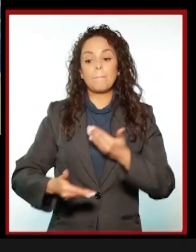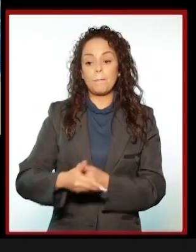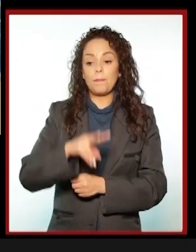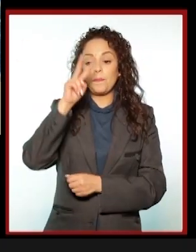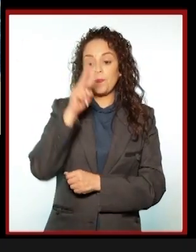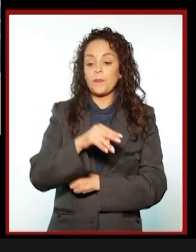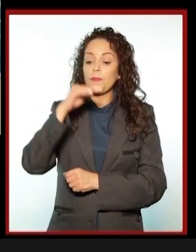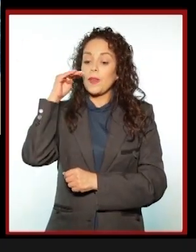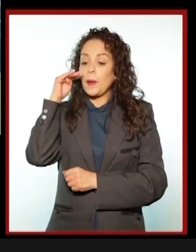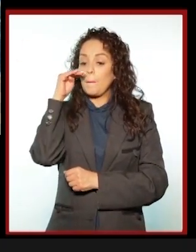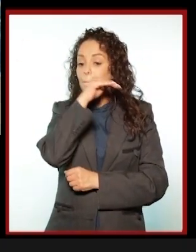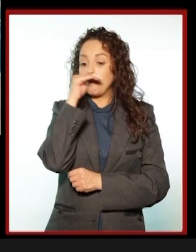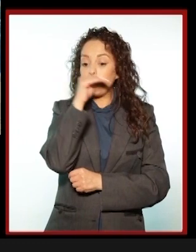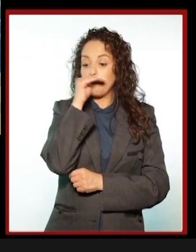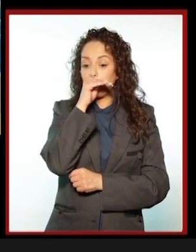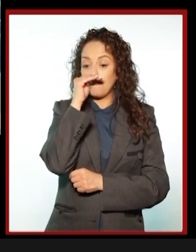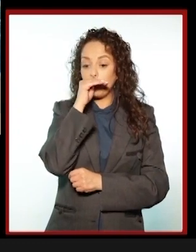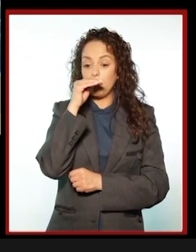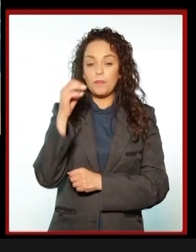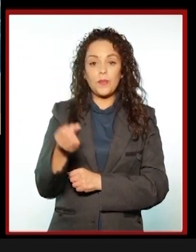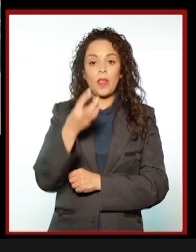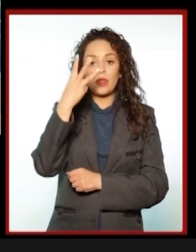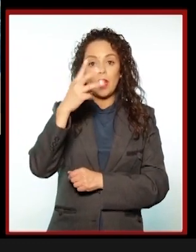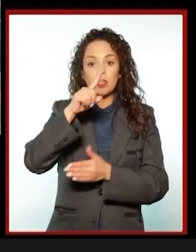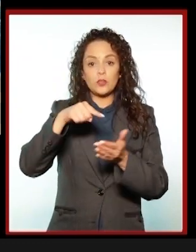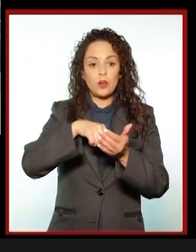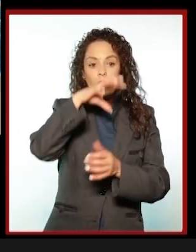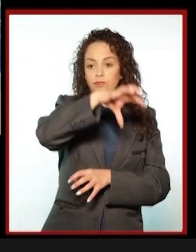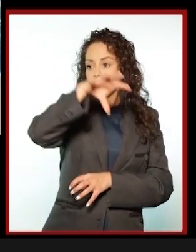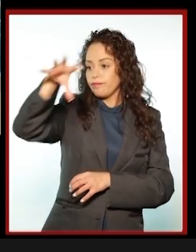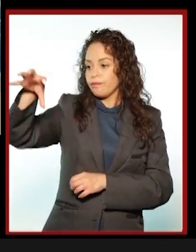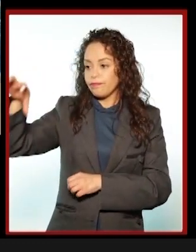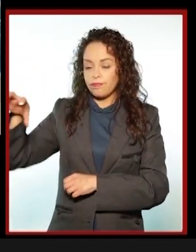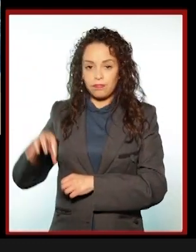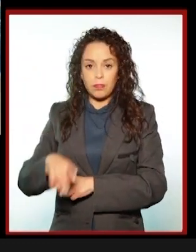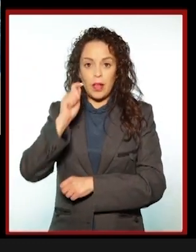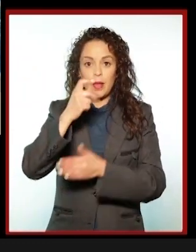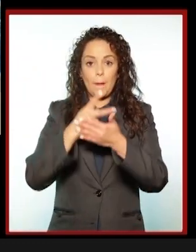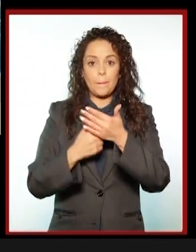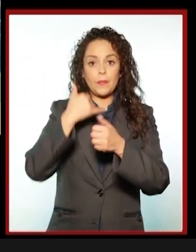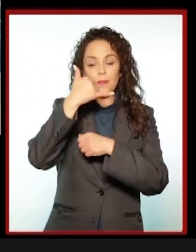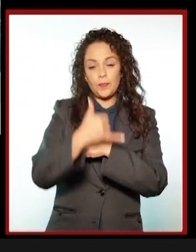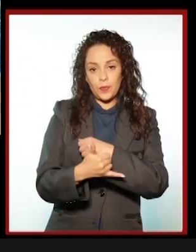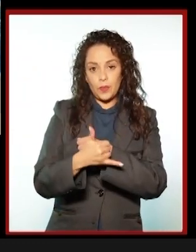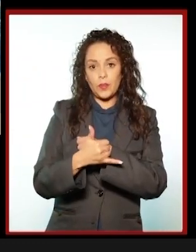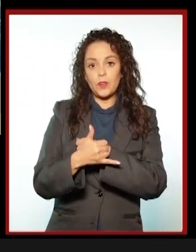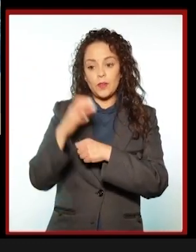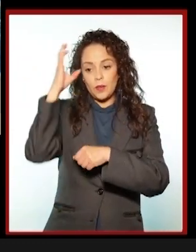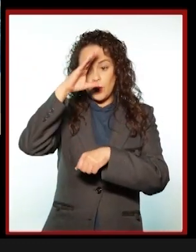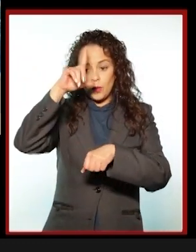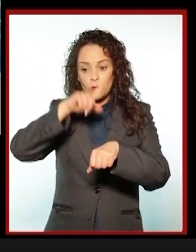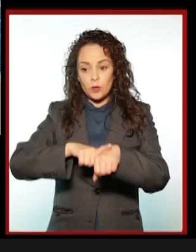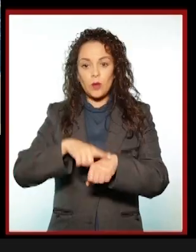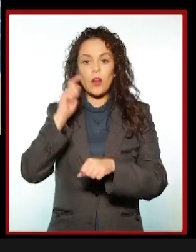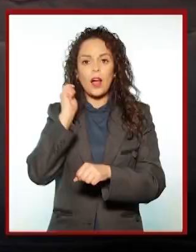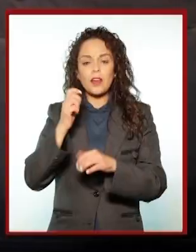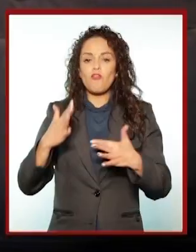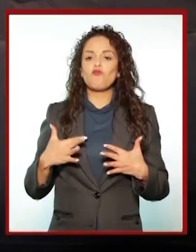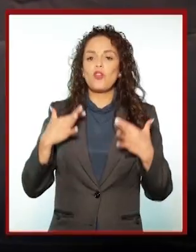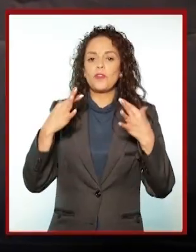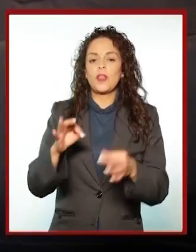se comparte gratuitamente en cualquiera de estas tres sedes, un proyecto cultural de Fundación Carlos